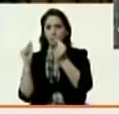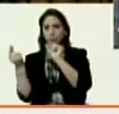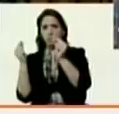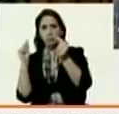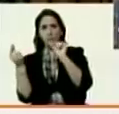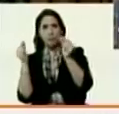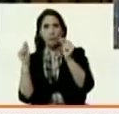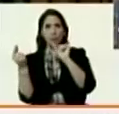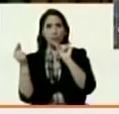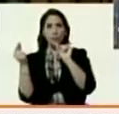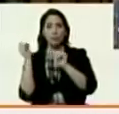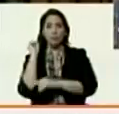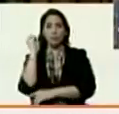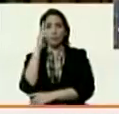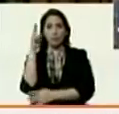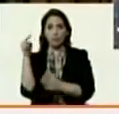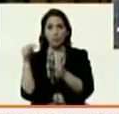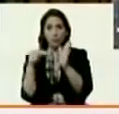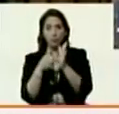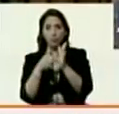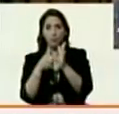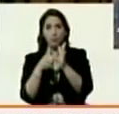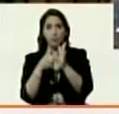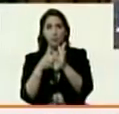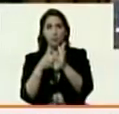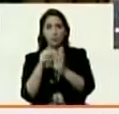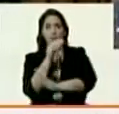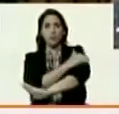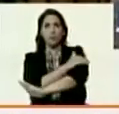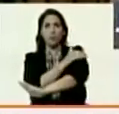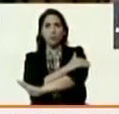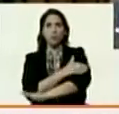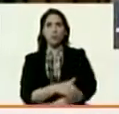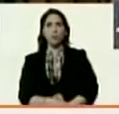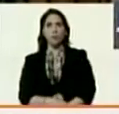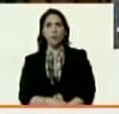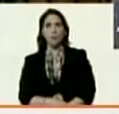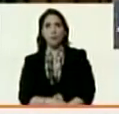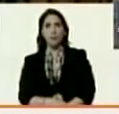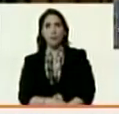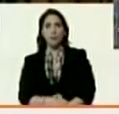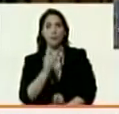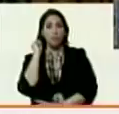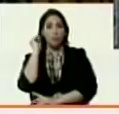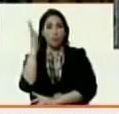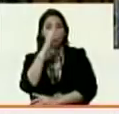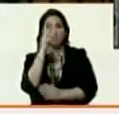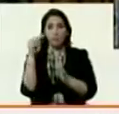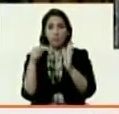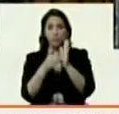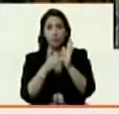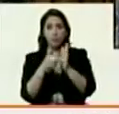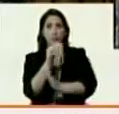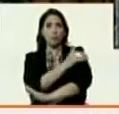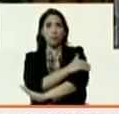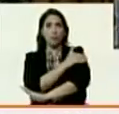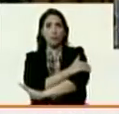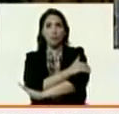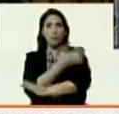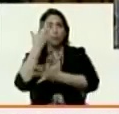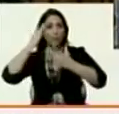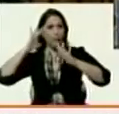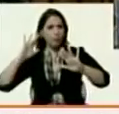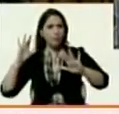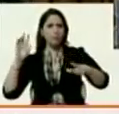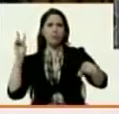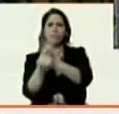parte de la Asamblea Nacional en desacato. La Asamblea Nacional en desacato ha pretendido